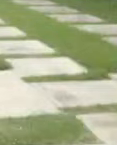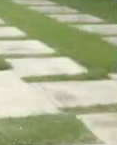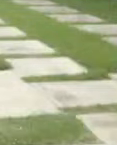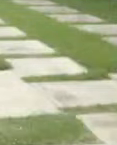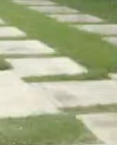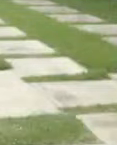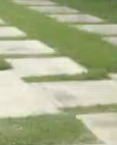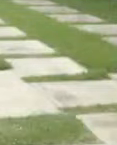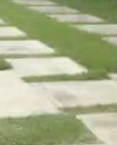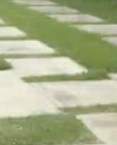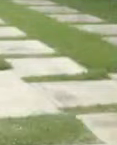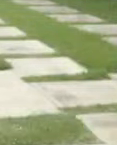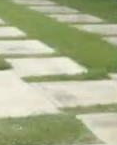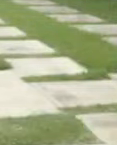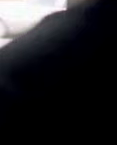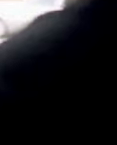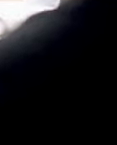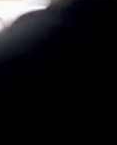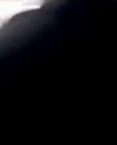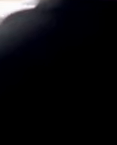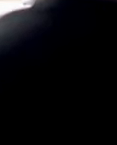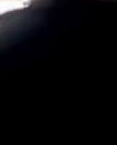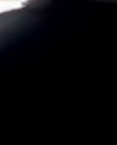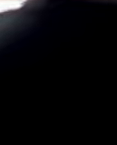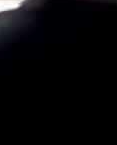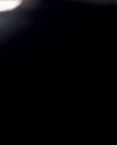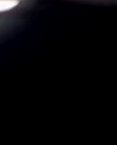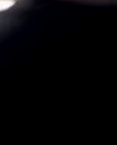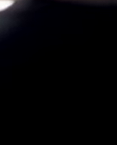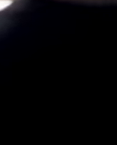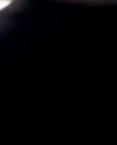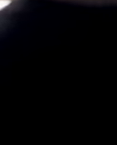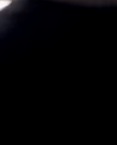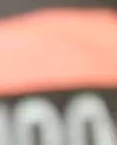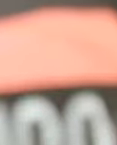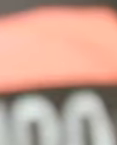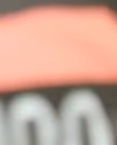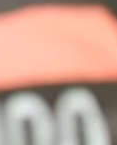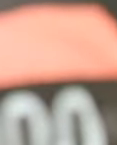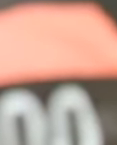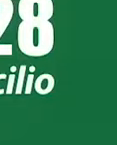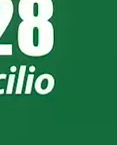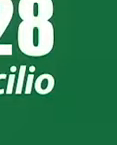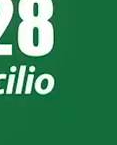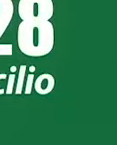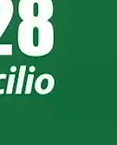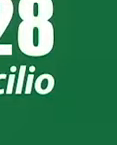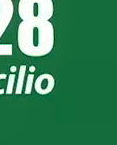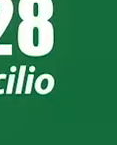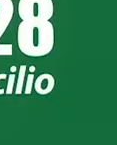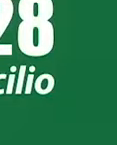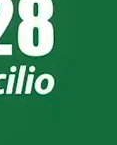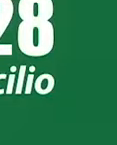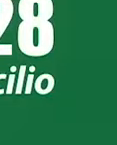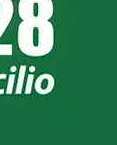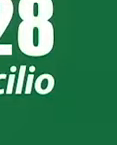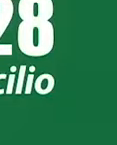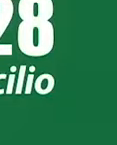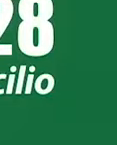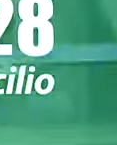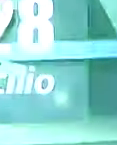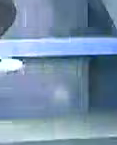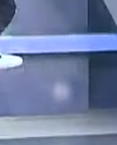Farmacias Cruz Verde, 1728, medicinas a domicilio. Presentaron los titulares de